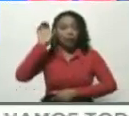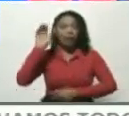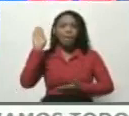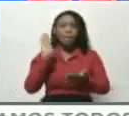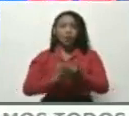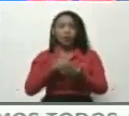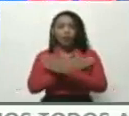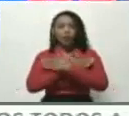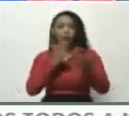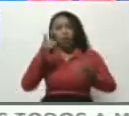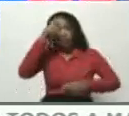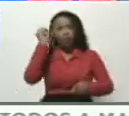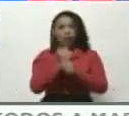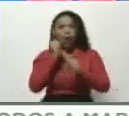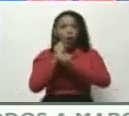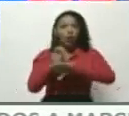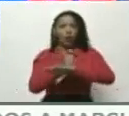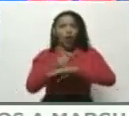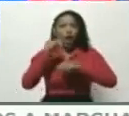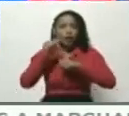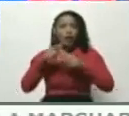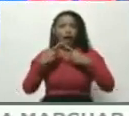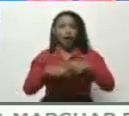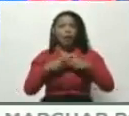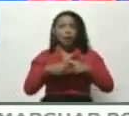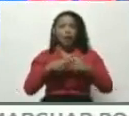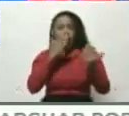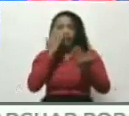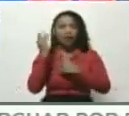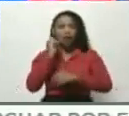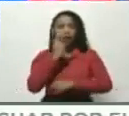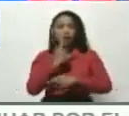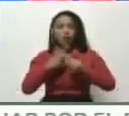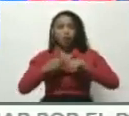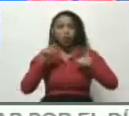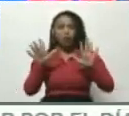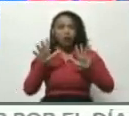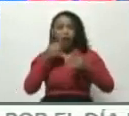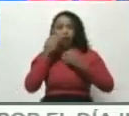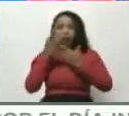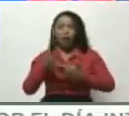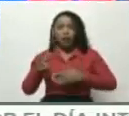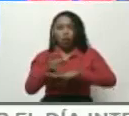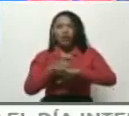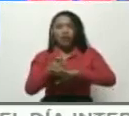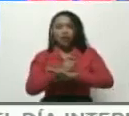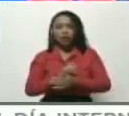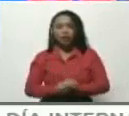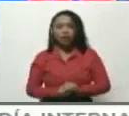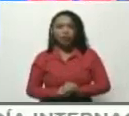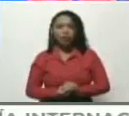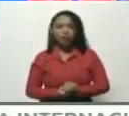la gestión de gobierno y aquí está la herramienta. La herramienta es el 1x10 por el buen gobierno.